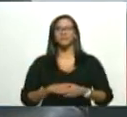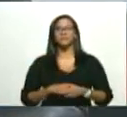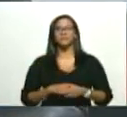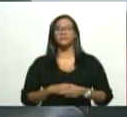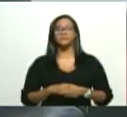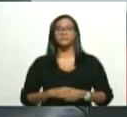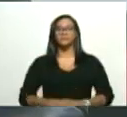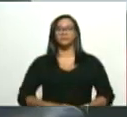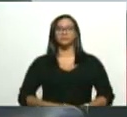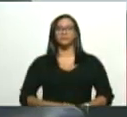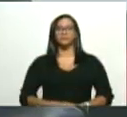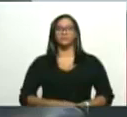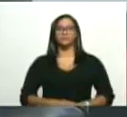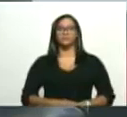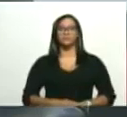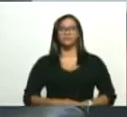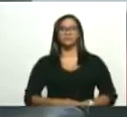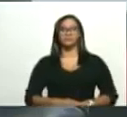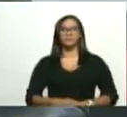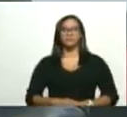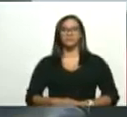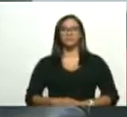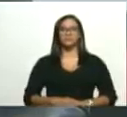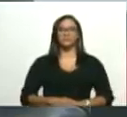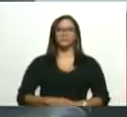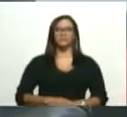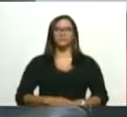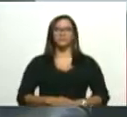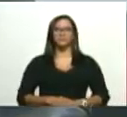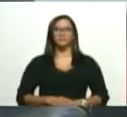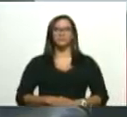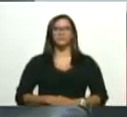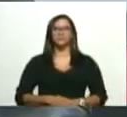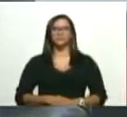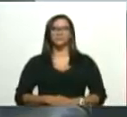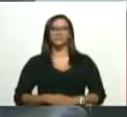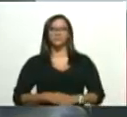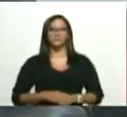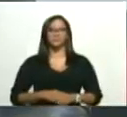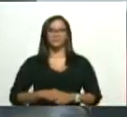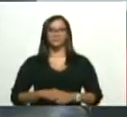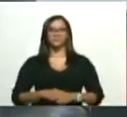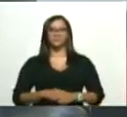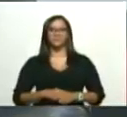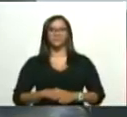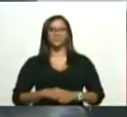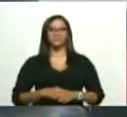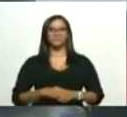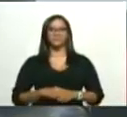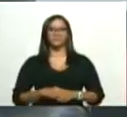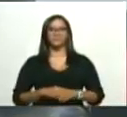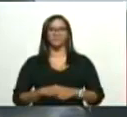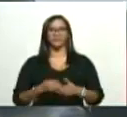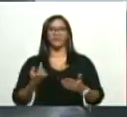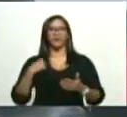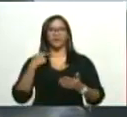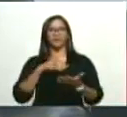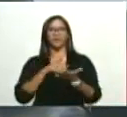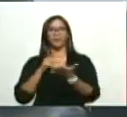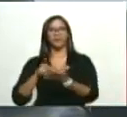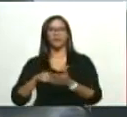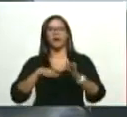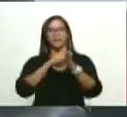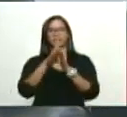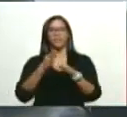cuando estamos viviendo en un momento en que tenemos la elección de varios presidentes progresistas, lo cual es un momento mejor de lo cual estábamos